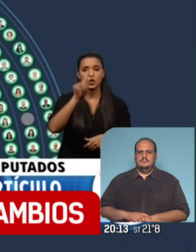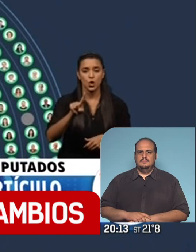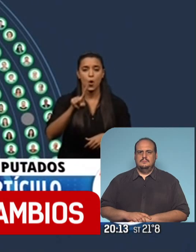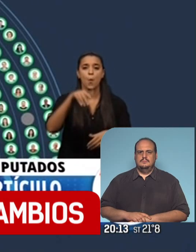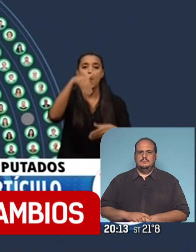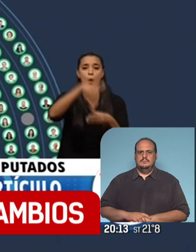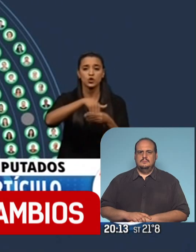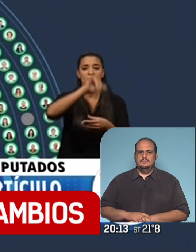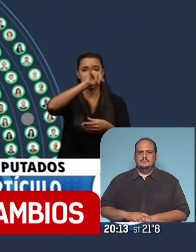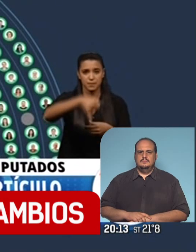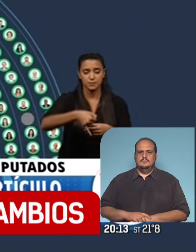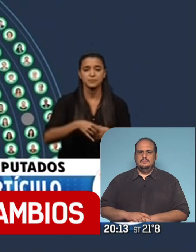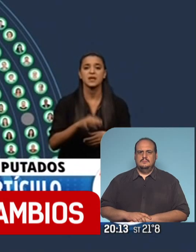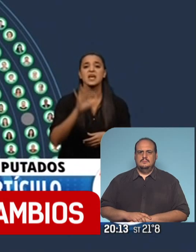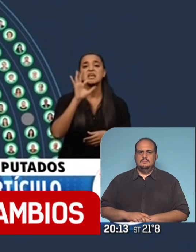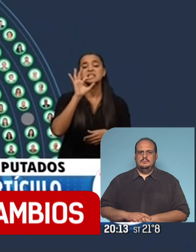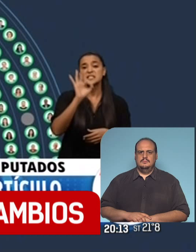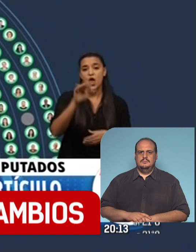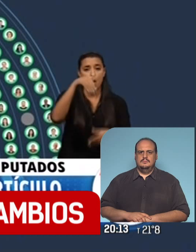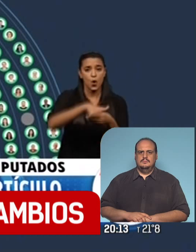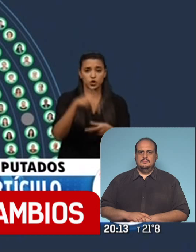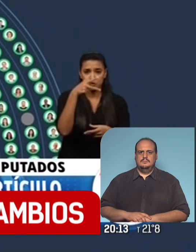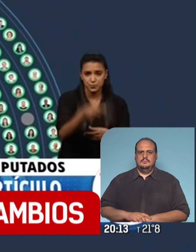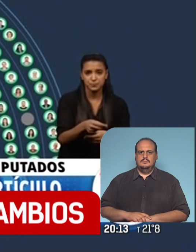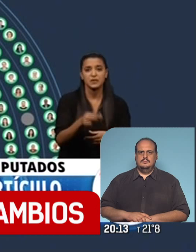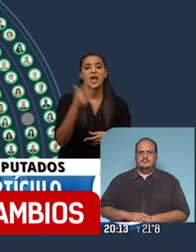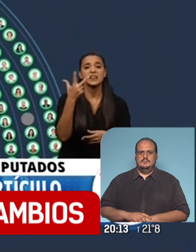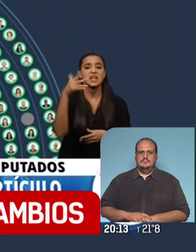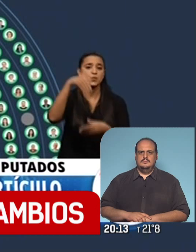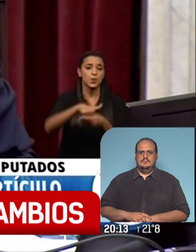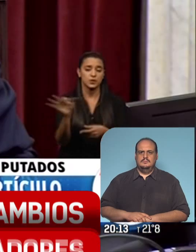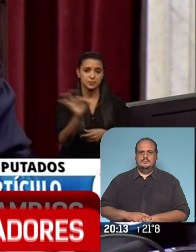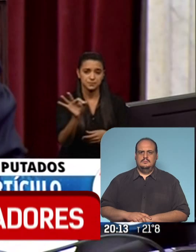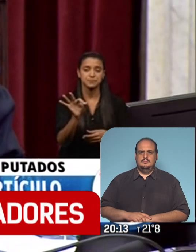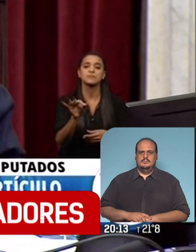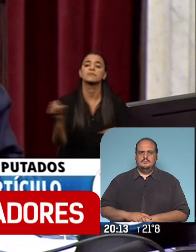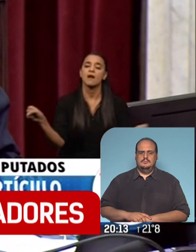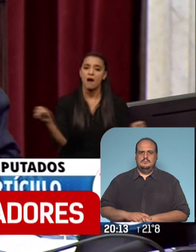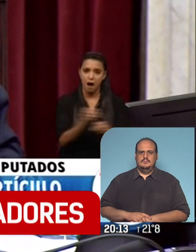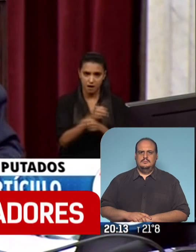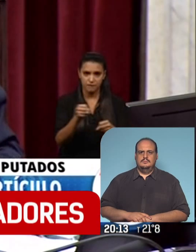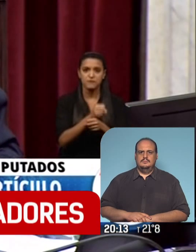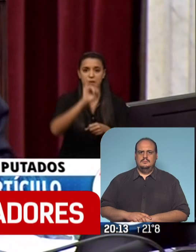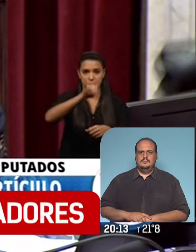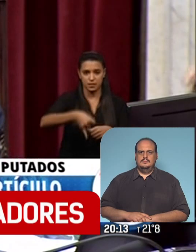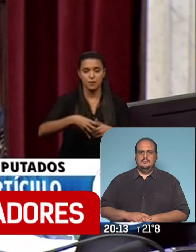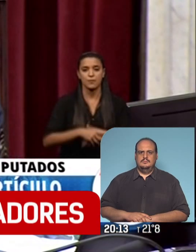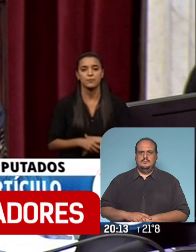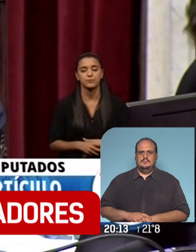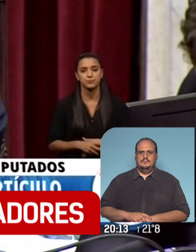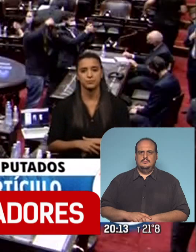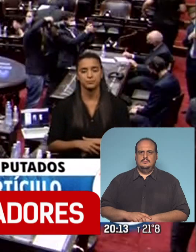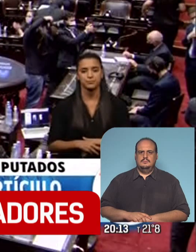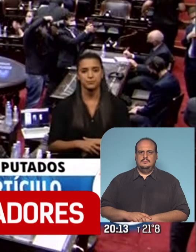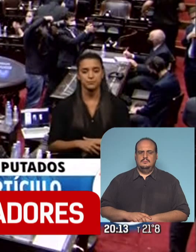241 votos afirmativos, 0 negativos, 3 abstenciones. Resulta afirmativo. Cuando